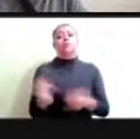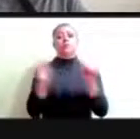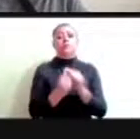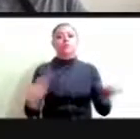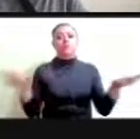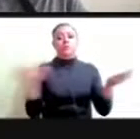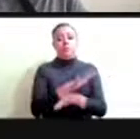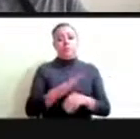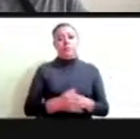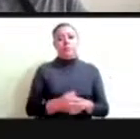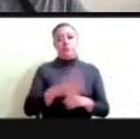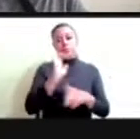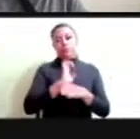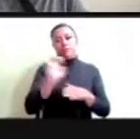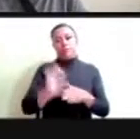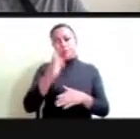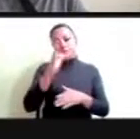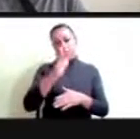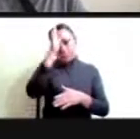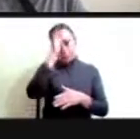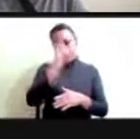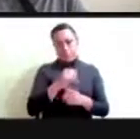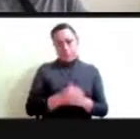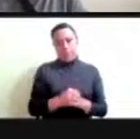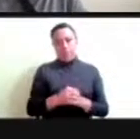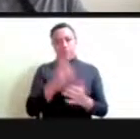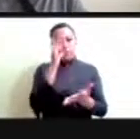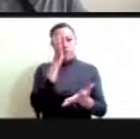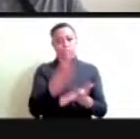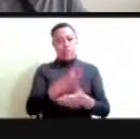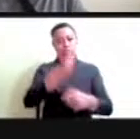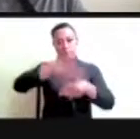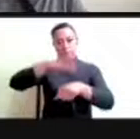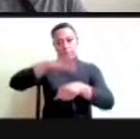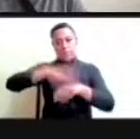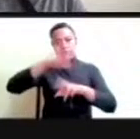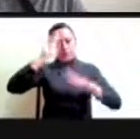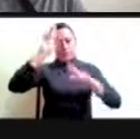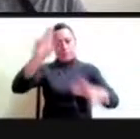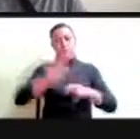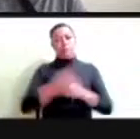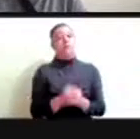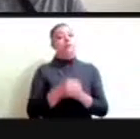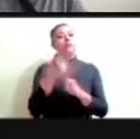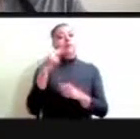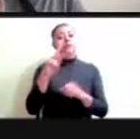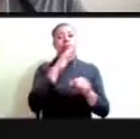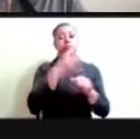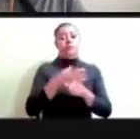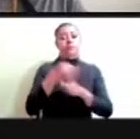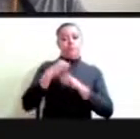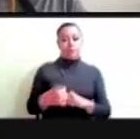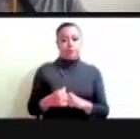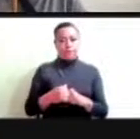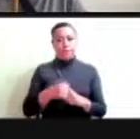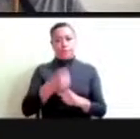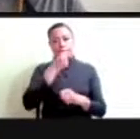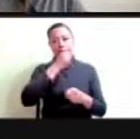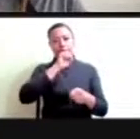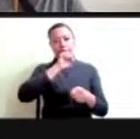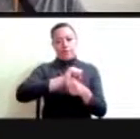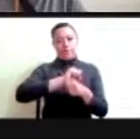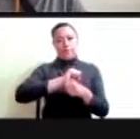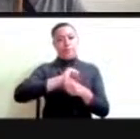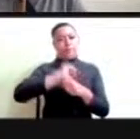emitió el siguiente acuerdo. Único, se exhorta de manera respetuosa y en función a sus facultades y atribuciones a la Secretaría de Obras y Servicios y a la Secretaría de